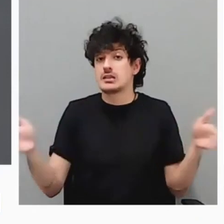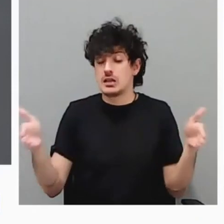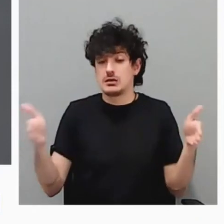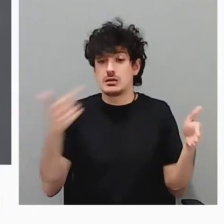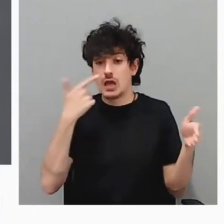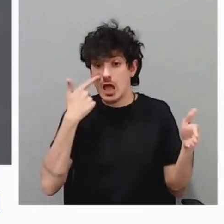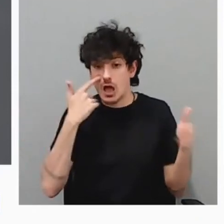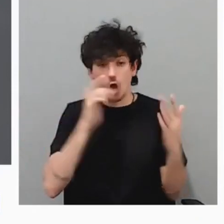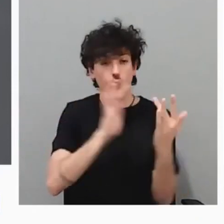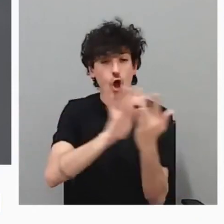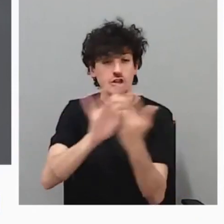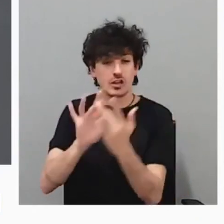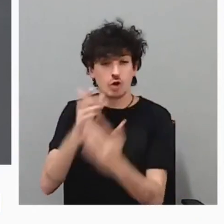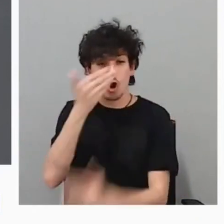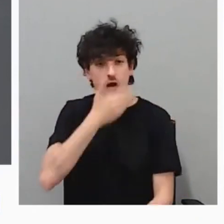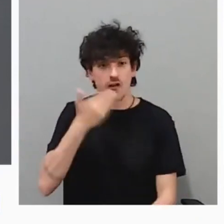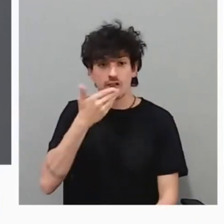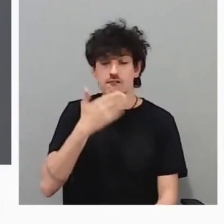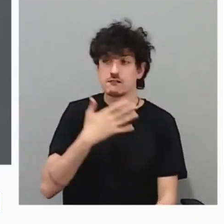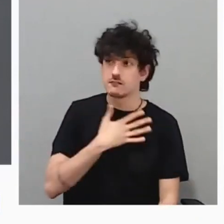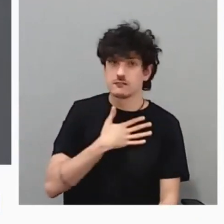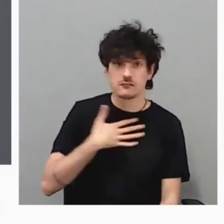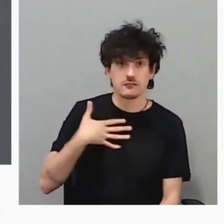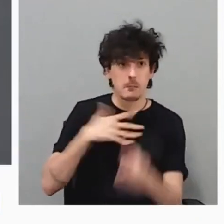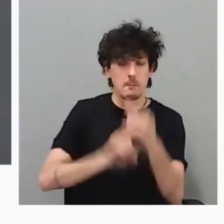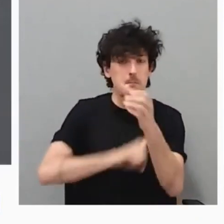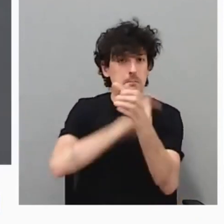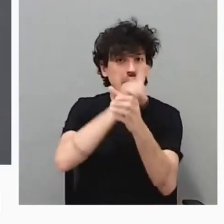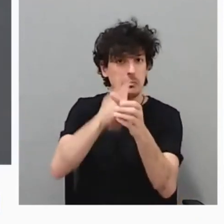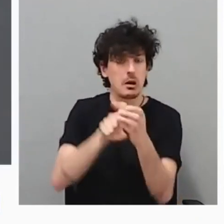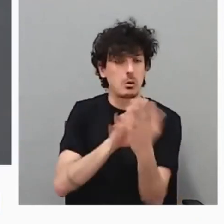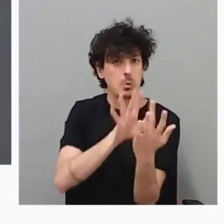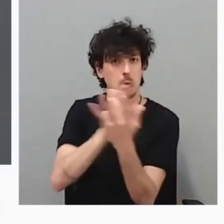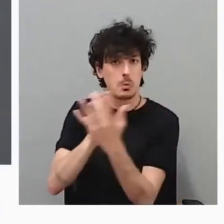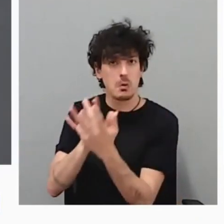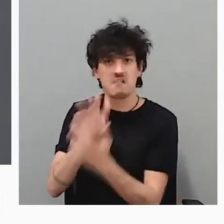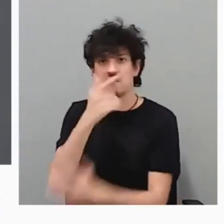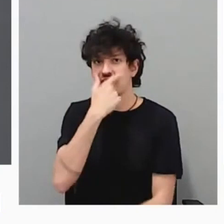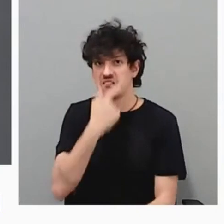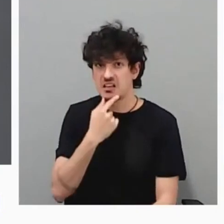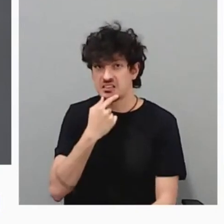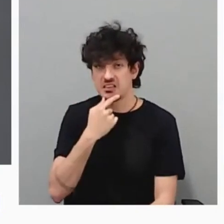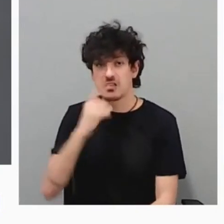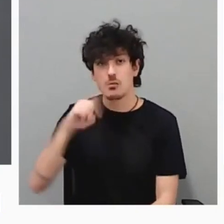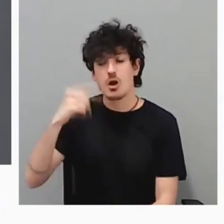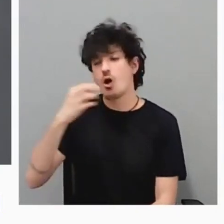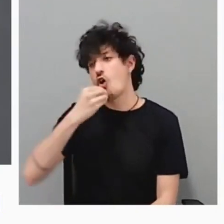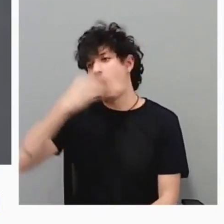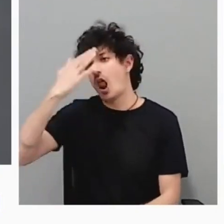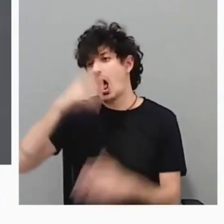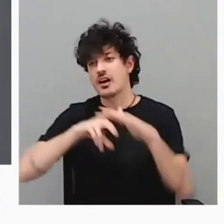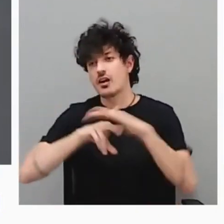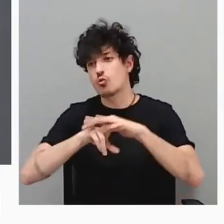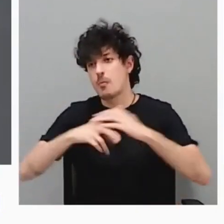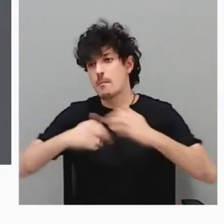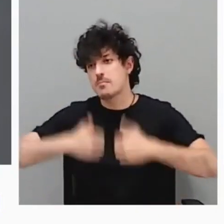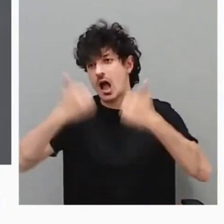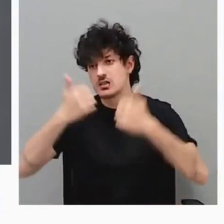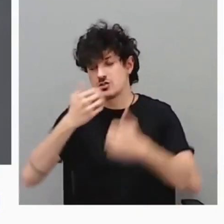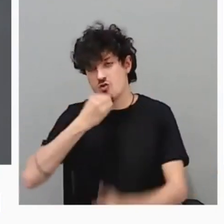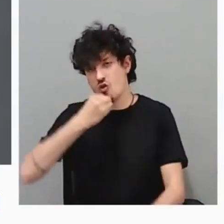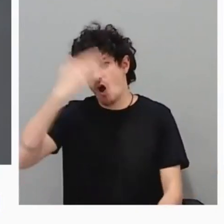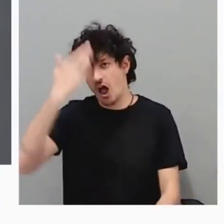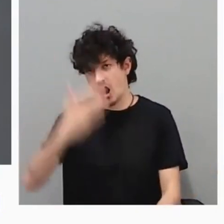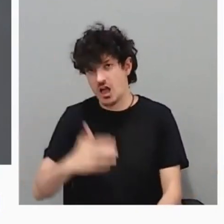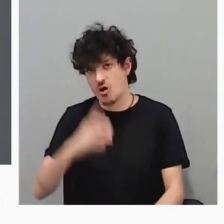que tenían esa inquietud. Después ya, en sentido más amplio, como bien decía, ojalá hubiera mucho más recursos simples, incluso para que el cole tenga